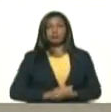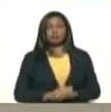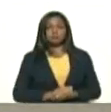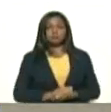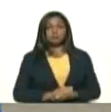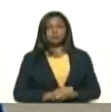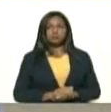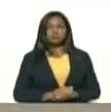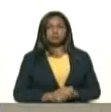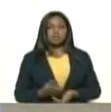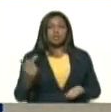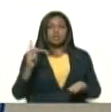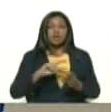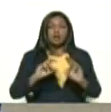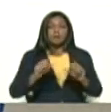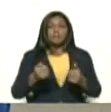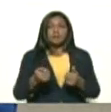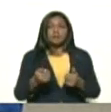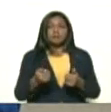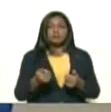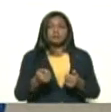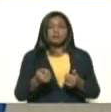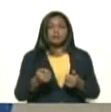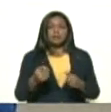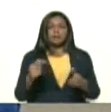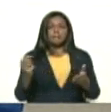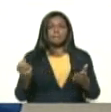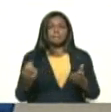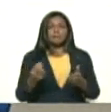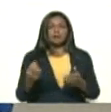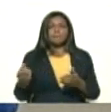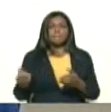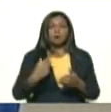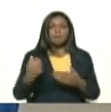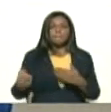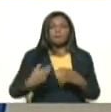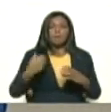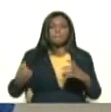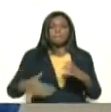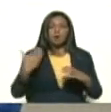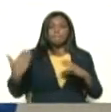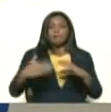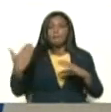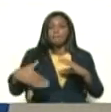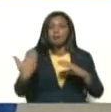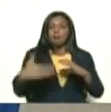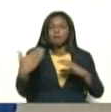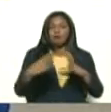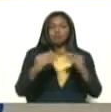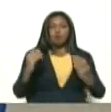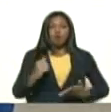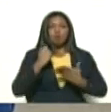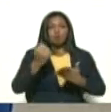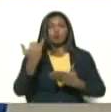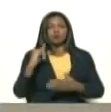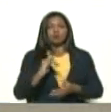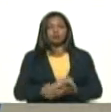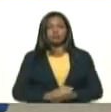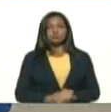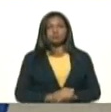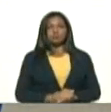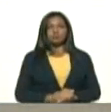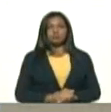Y al llegar comienza a sonar ping, ping, ping y entrar todos los bonos